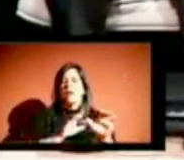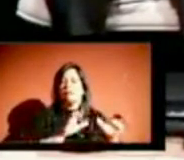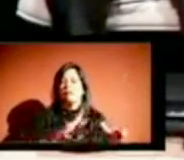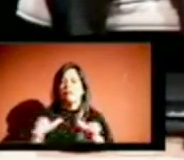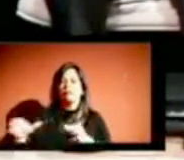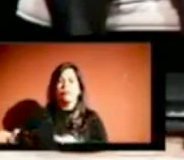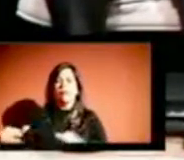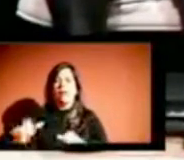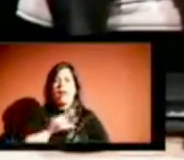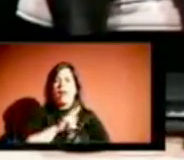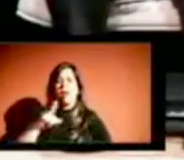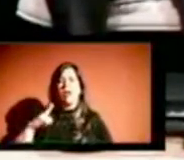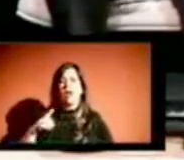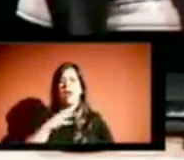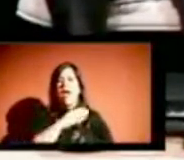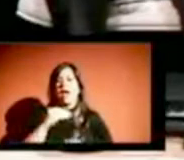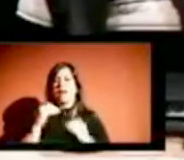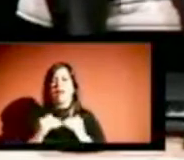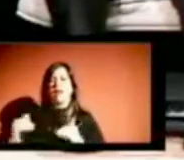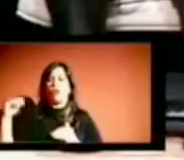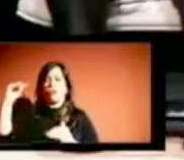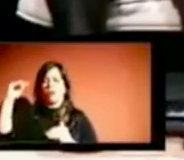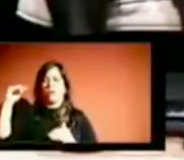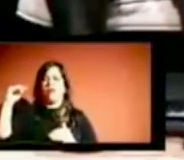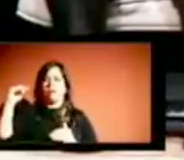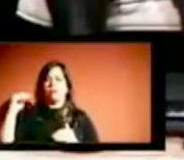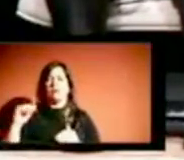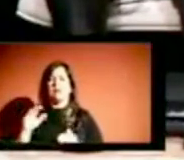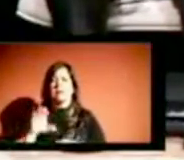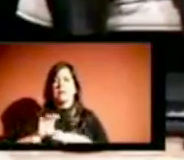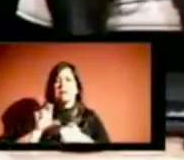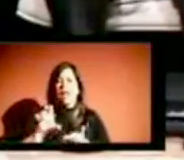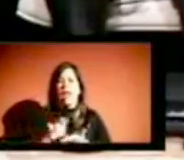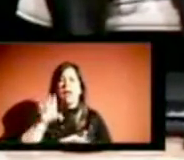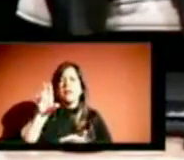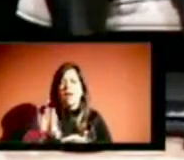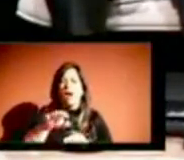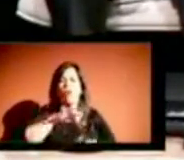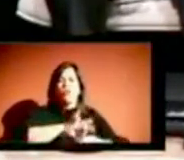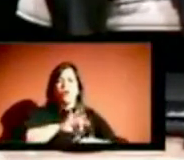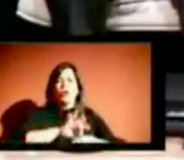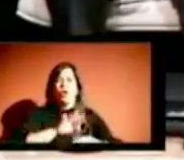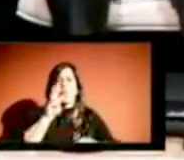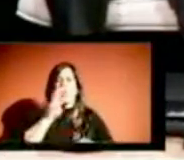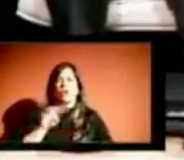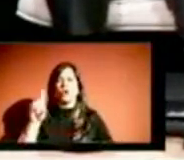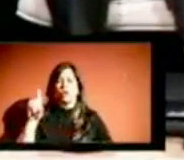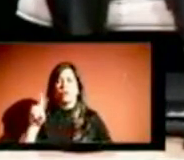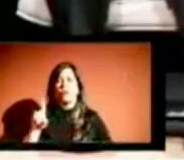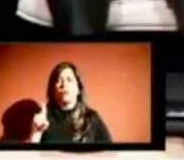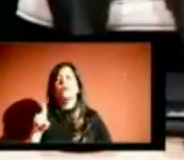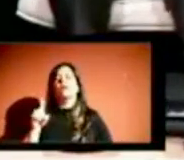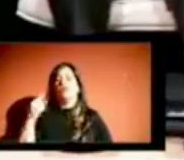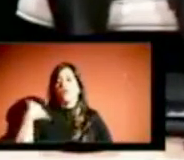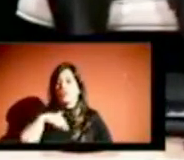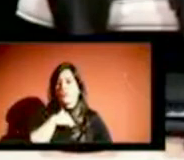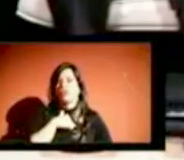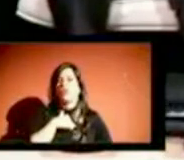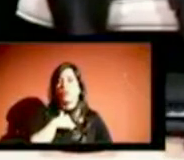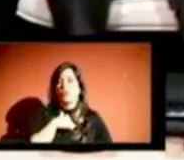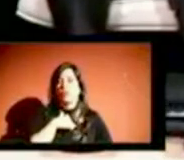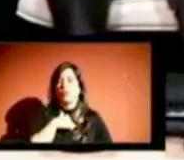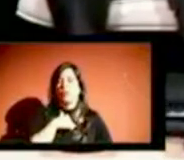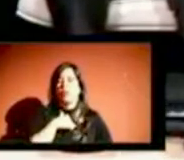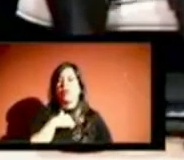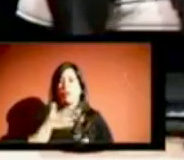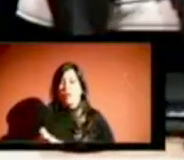la Asamblea Legislativa y la rama ejecutiva. Se asignaban unos dineros a la oficina en Washington. Así lo dejamos a nivel